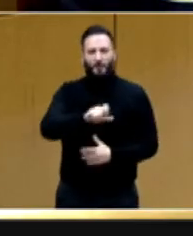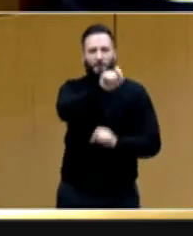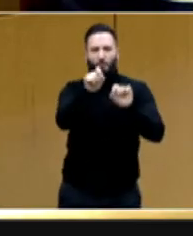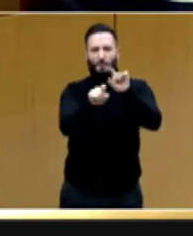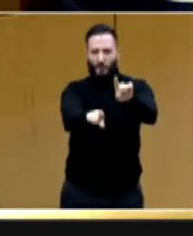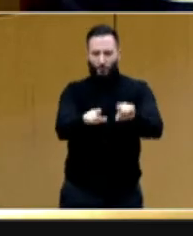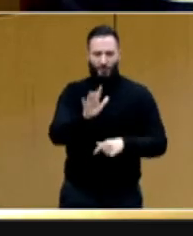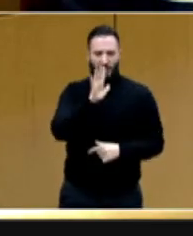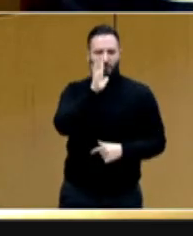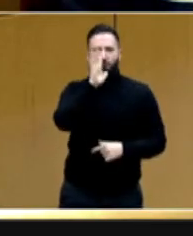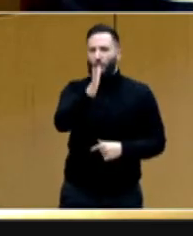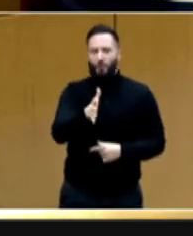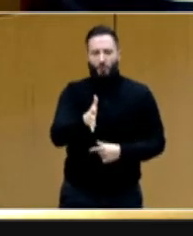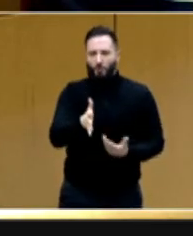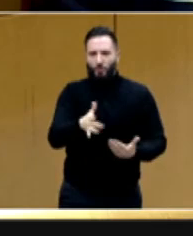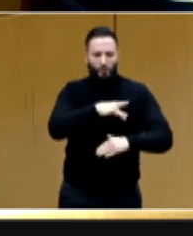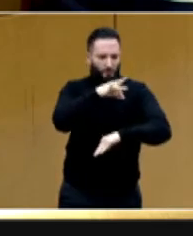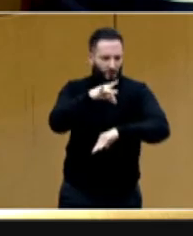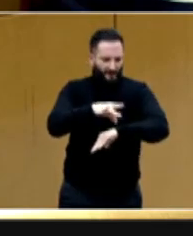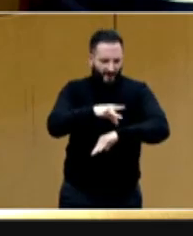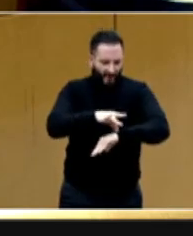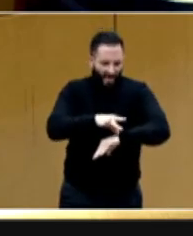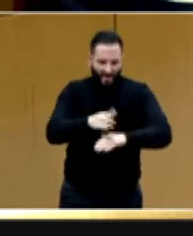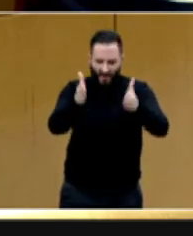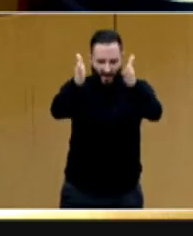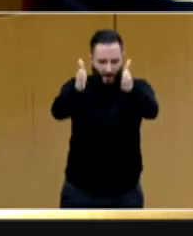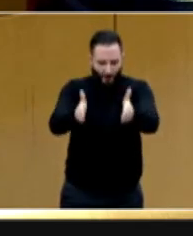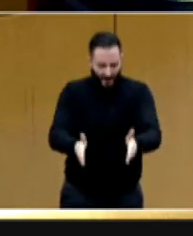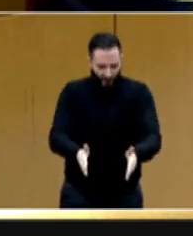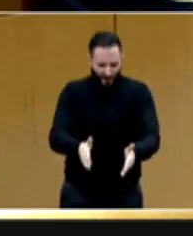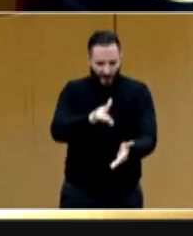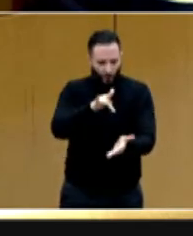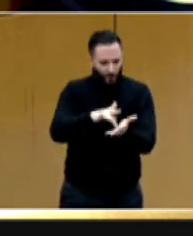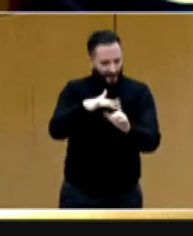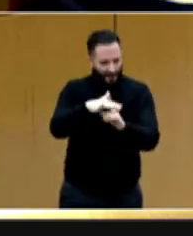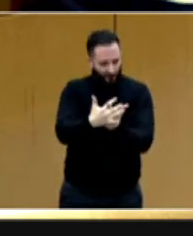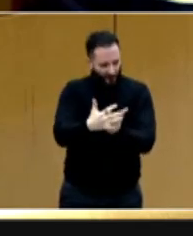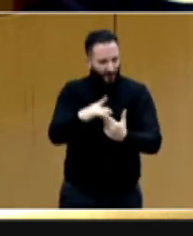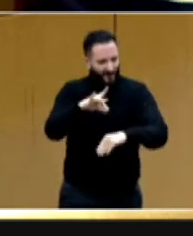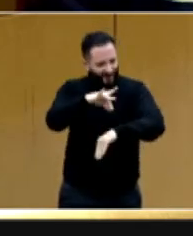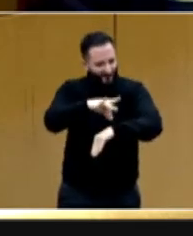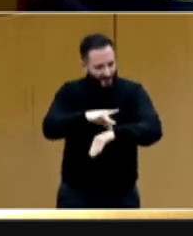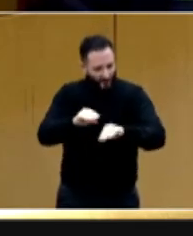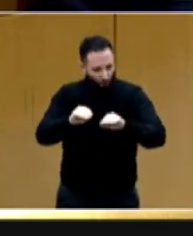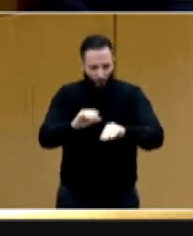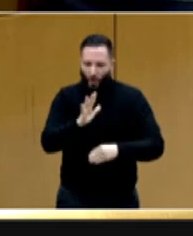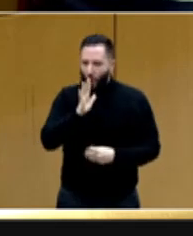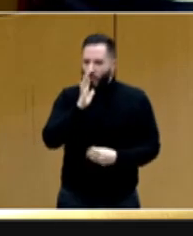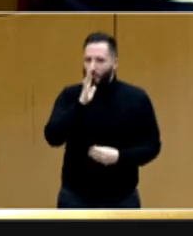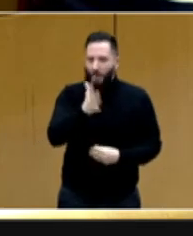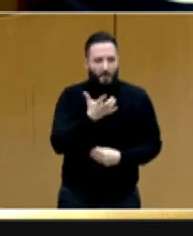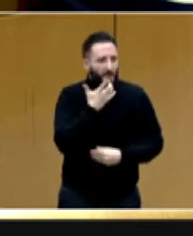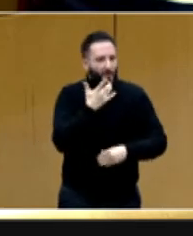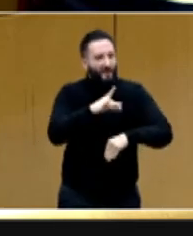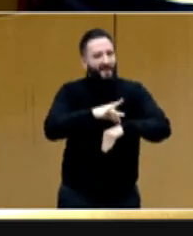la enfermedad que padece la persona que se encuentra en esta situación algunas enfermedades pues